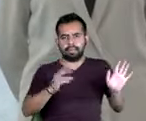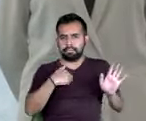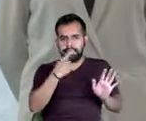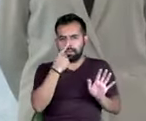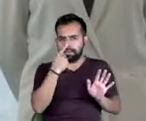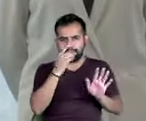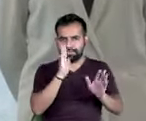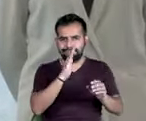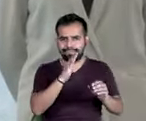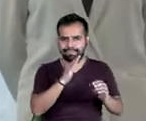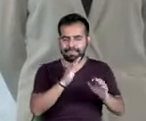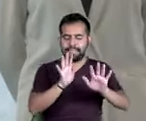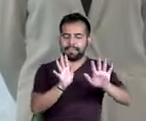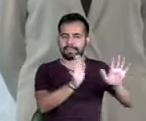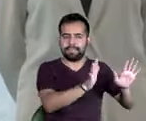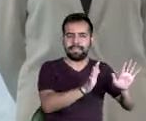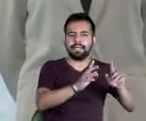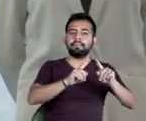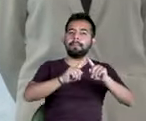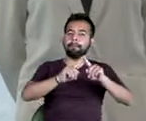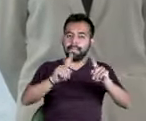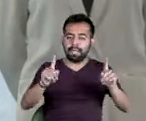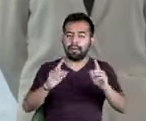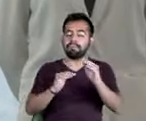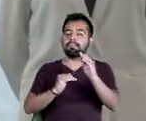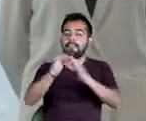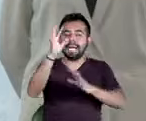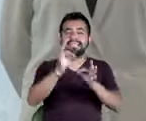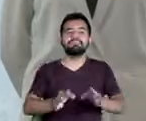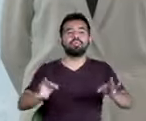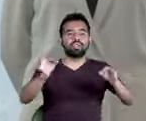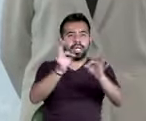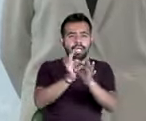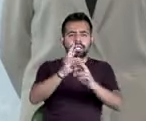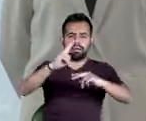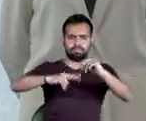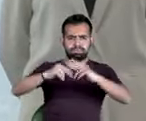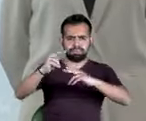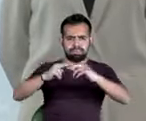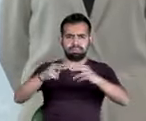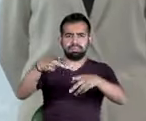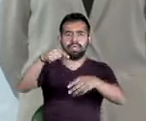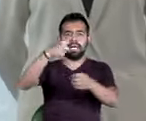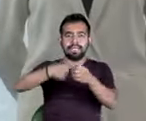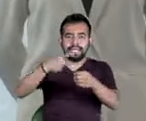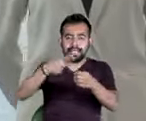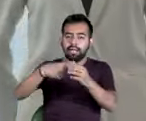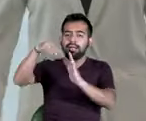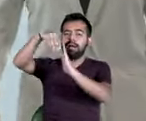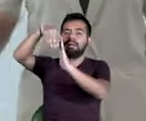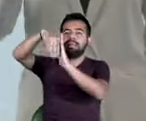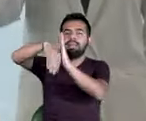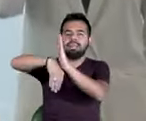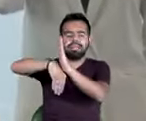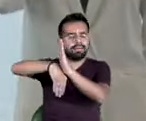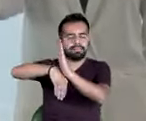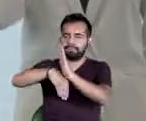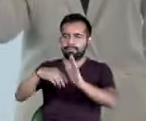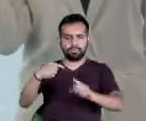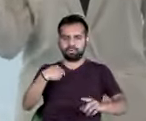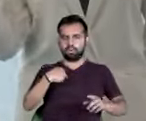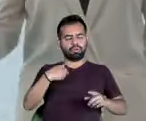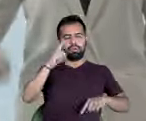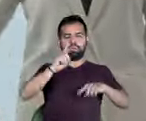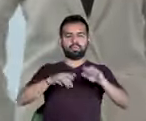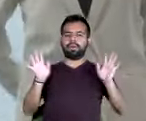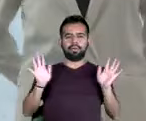cuidado. Pero que hagan que la obra más importante de Quito pierda prestigio, eso no lo voy a permitir. ¿Por qué? Porque el ciudadano que